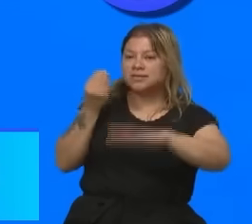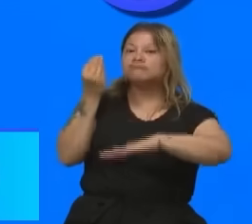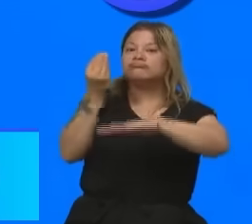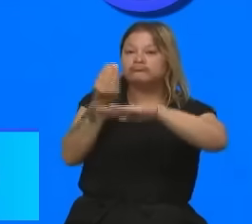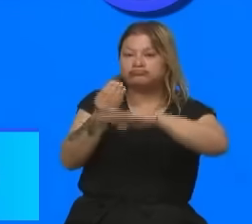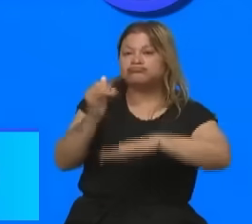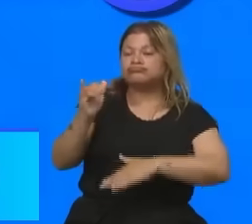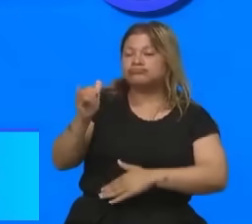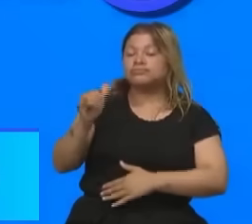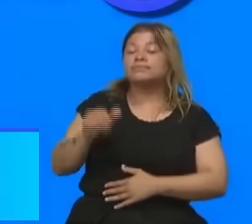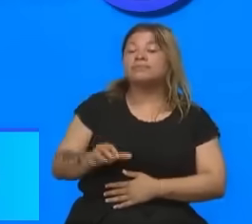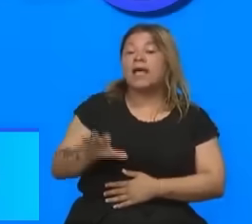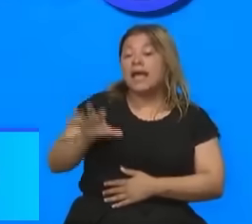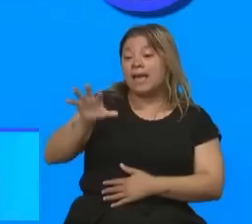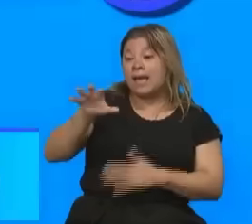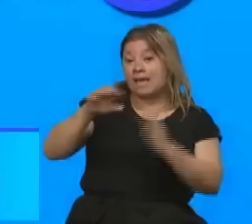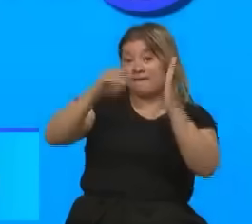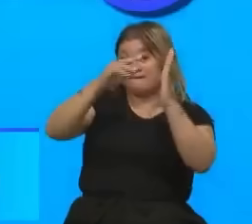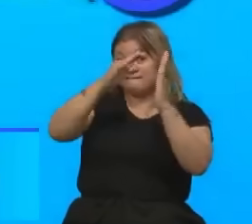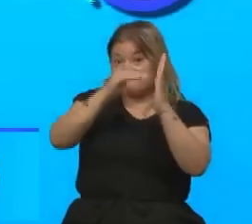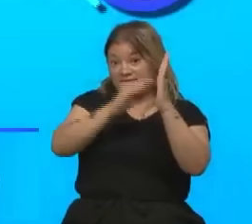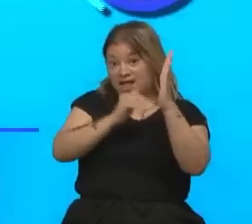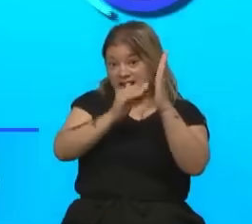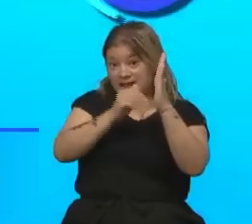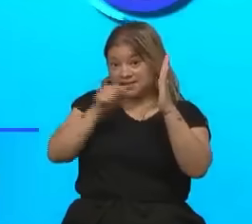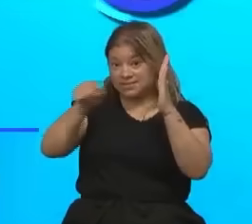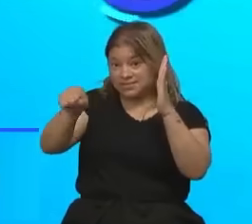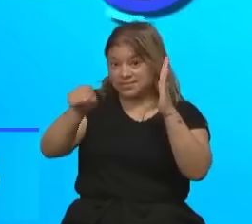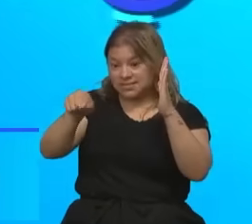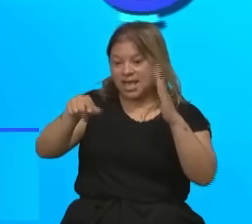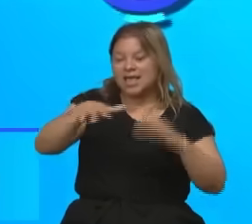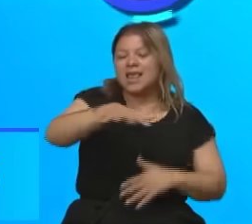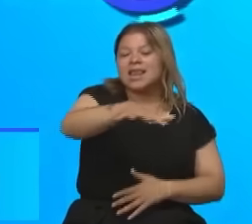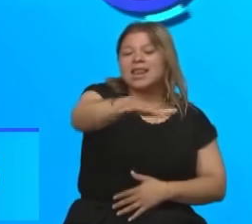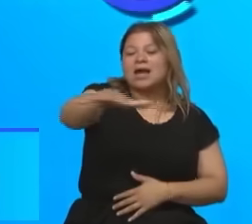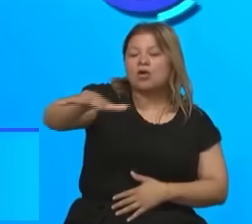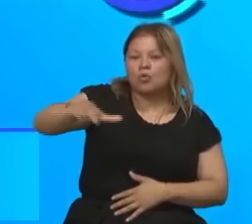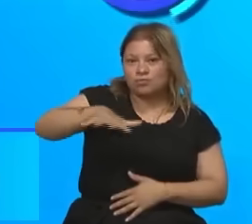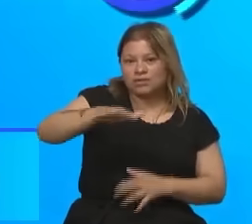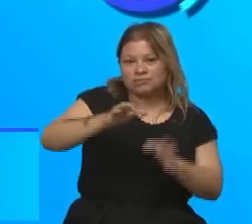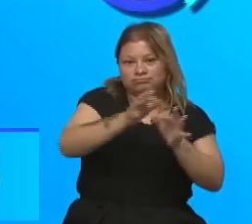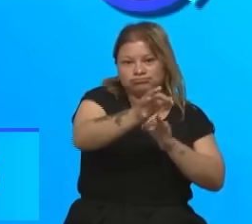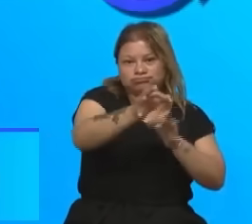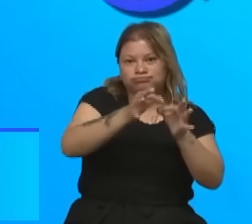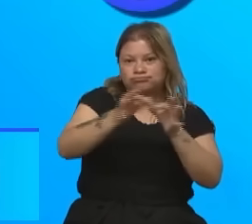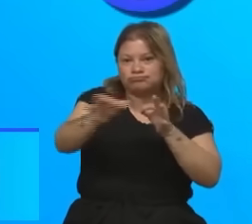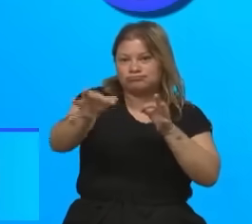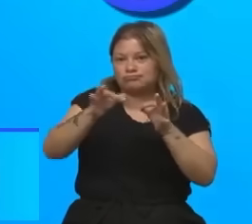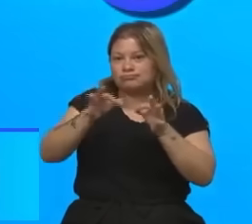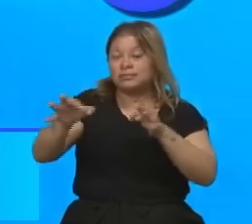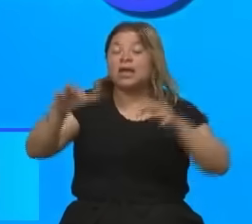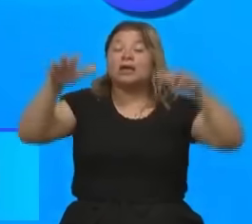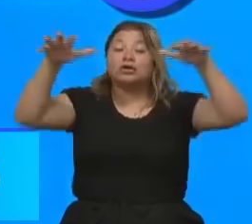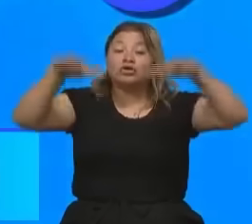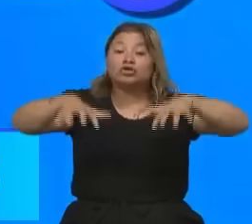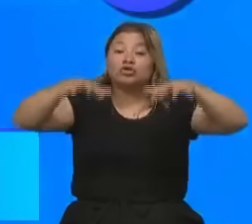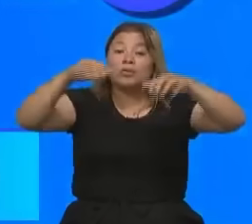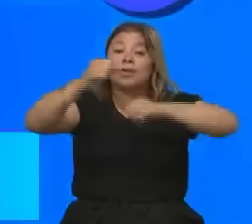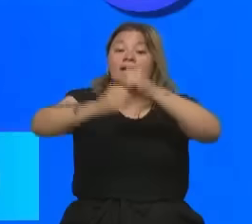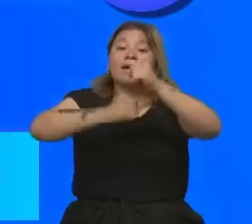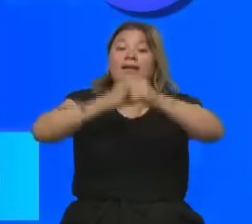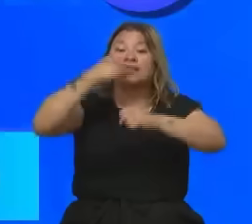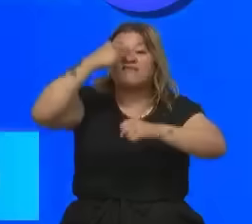pronto, la provincia de Valencia y se entiende la comunidad, Alicante, Valencia y Castellón, no volvería a llover, por lo menos hasta el fin de